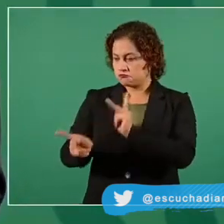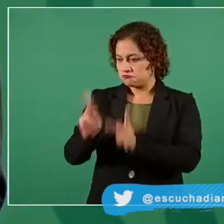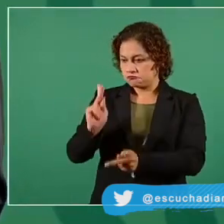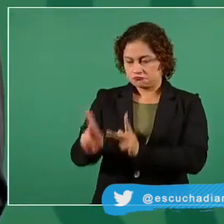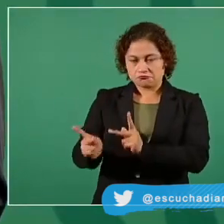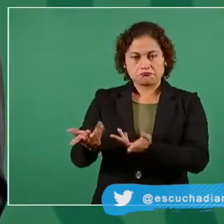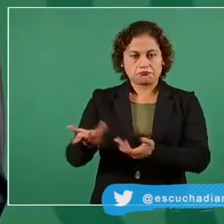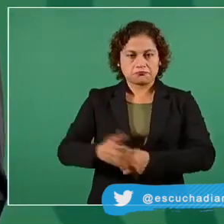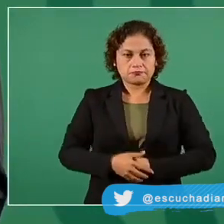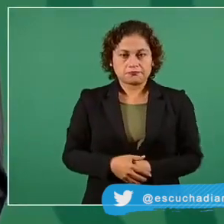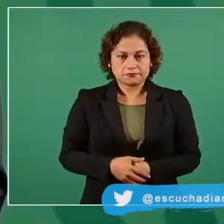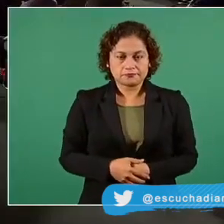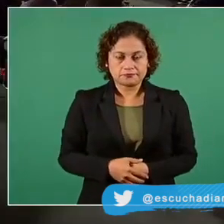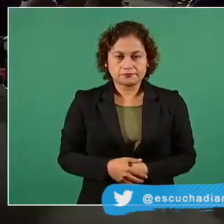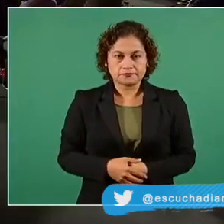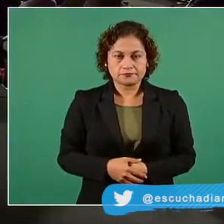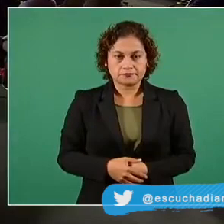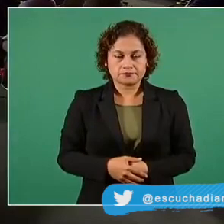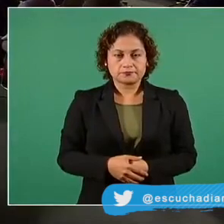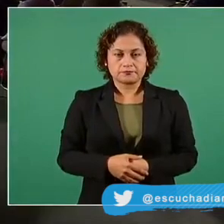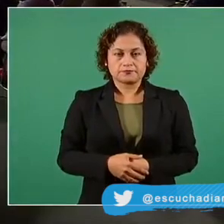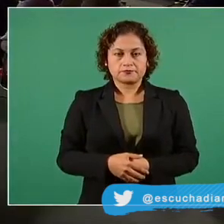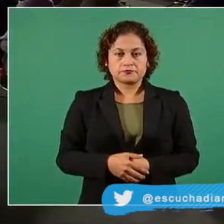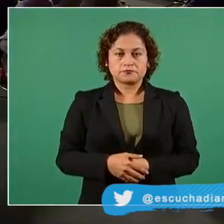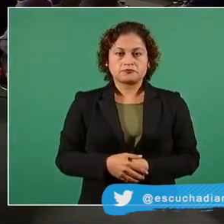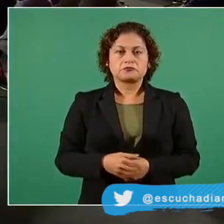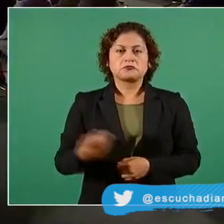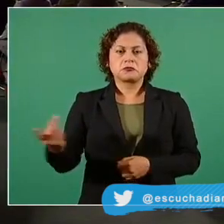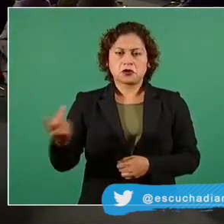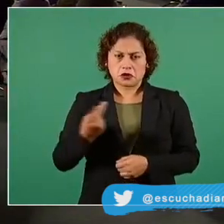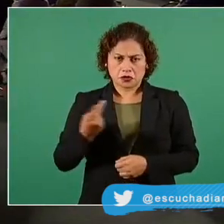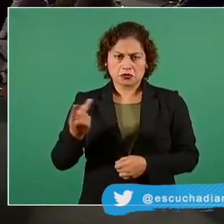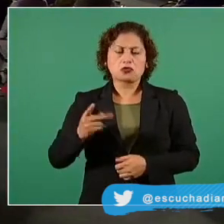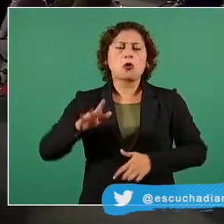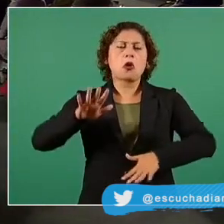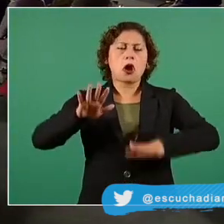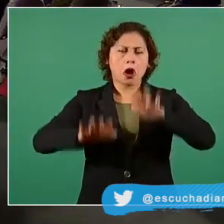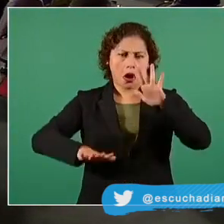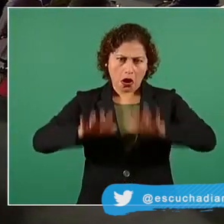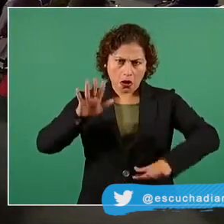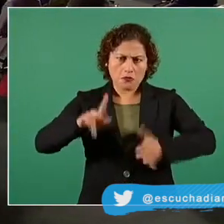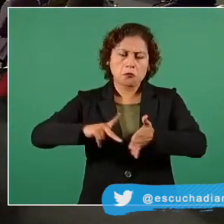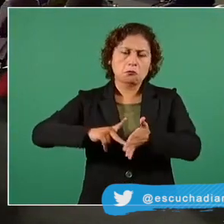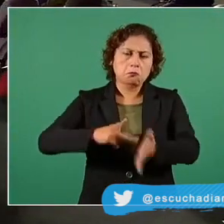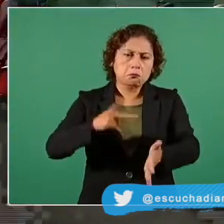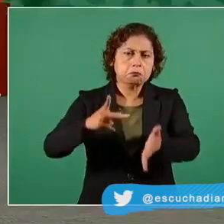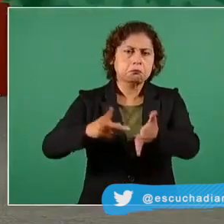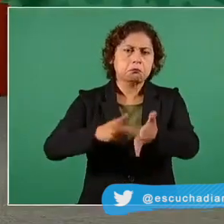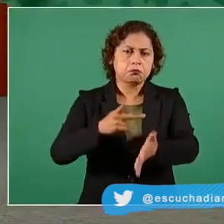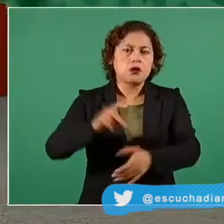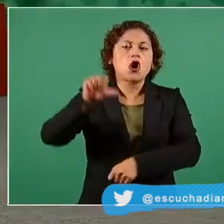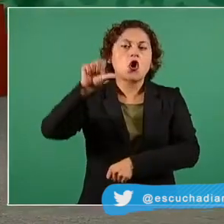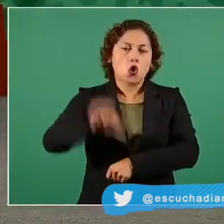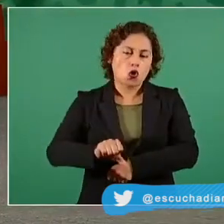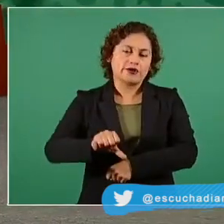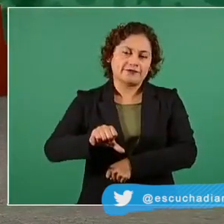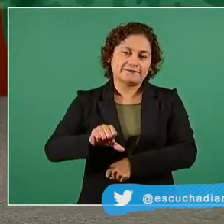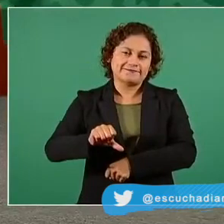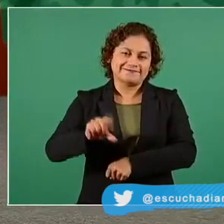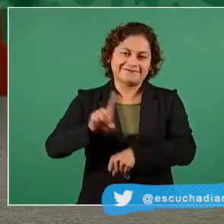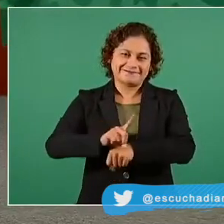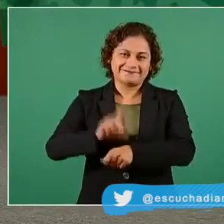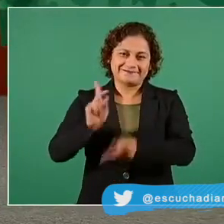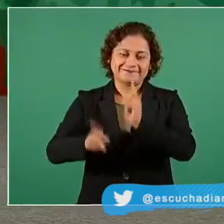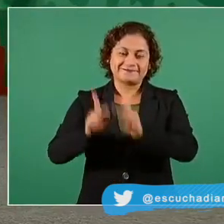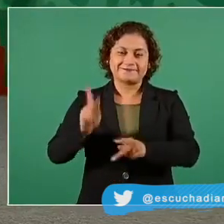Lo hacemos con alguna frecuencia y ahora corresponde platicar. Muy bien, muchas